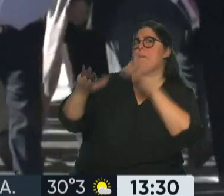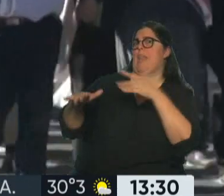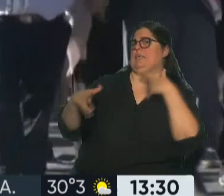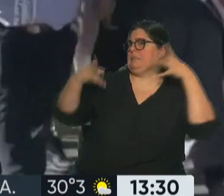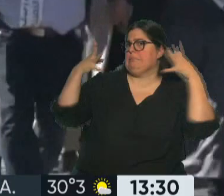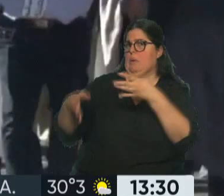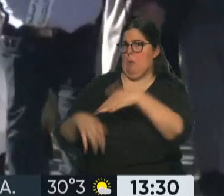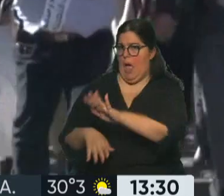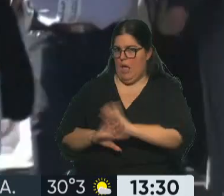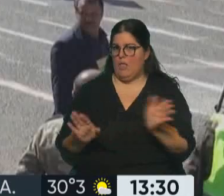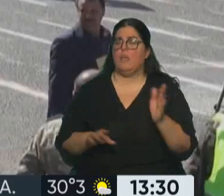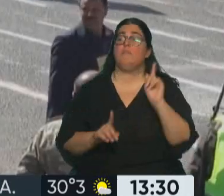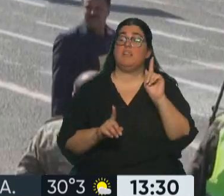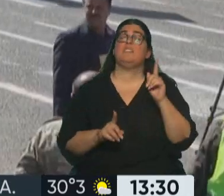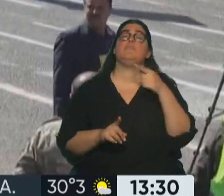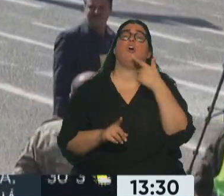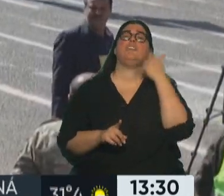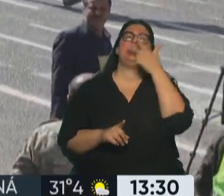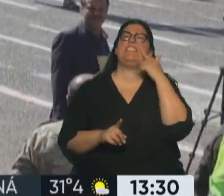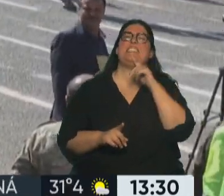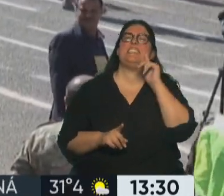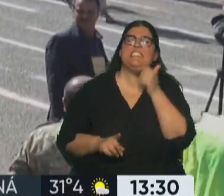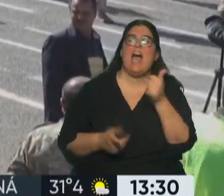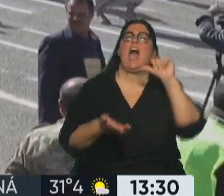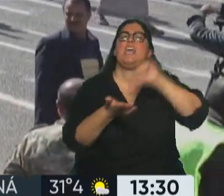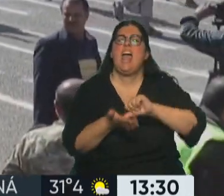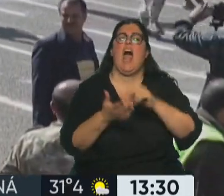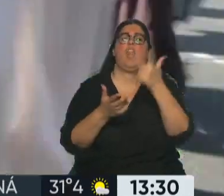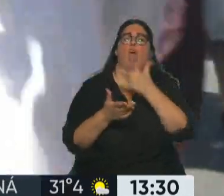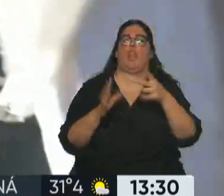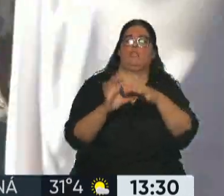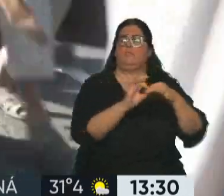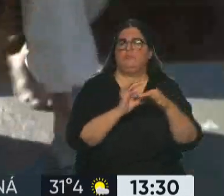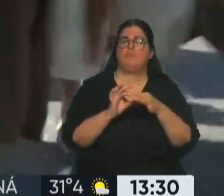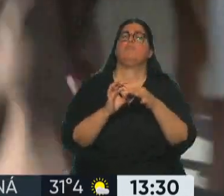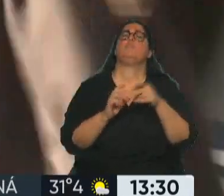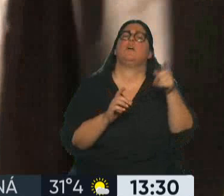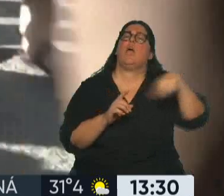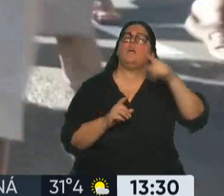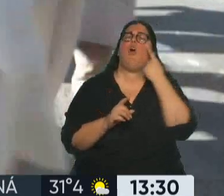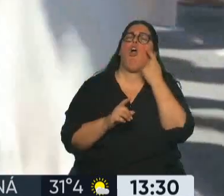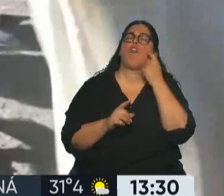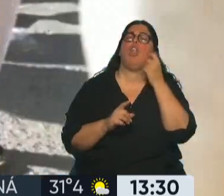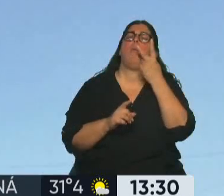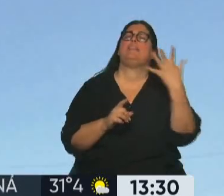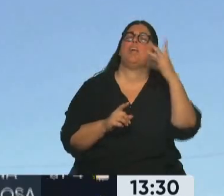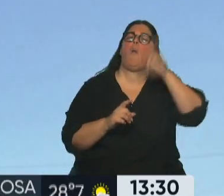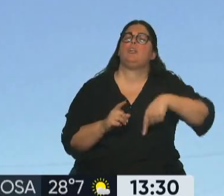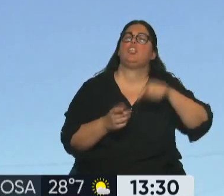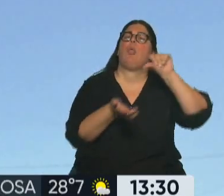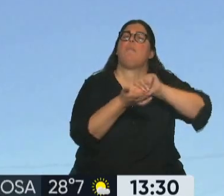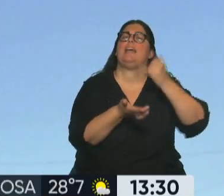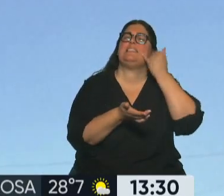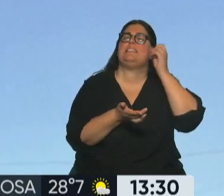milicia shiita alineada con la República islámica de Irán controla alrededor del 25% del territorio de yemen